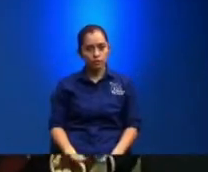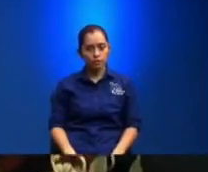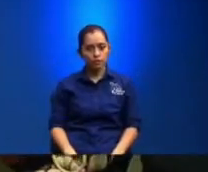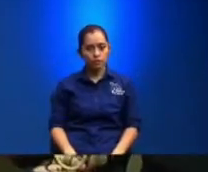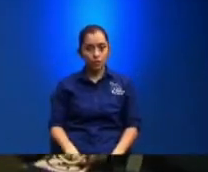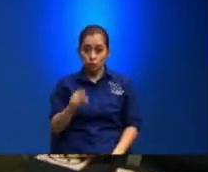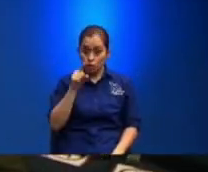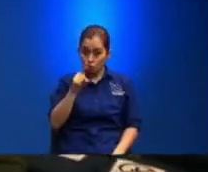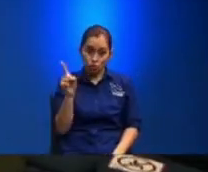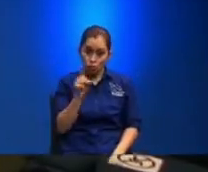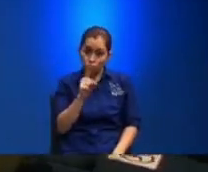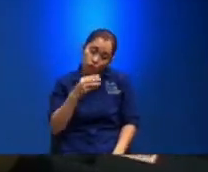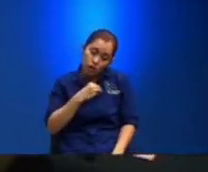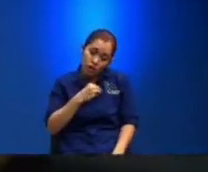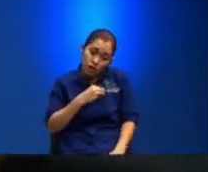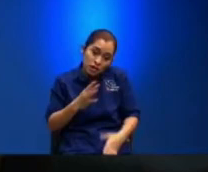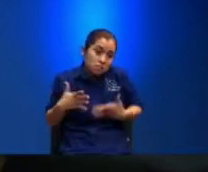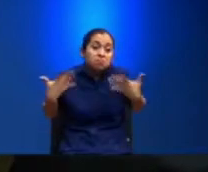tecnología